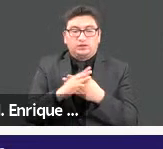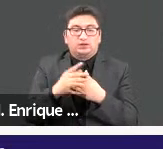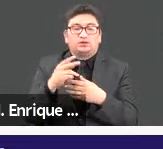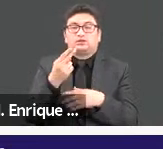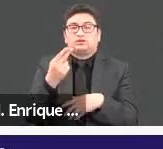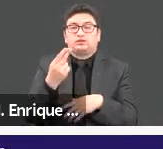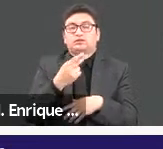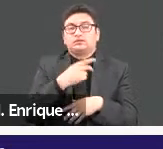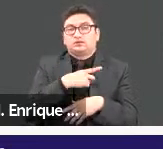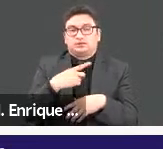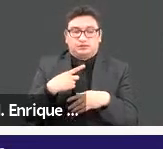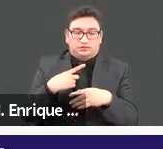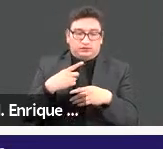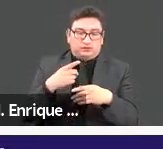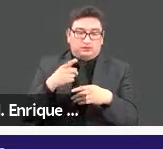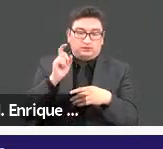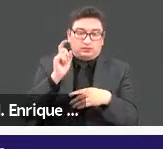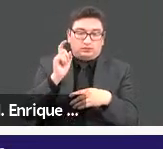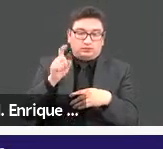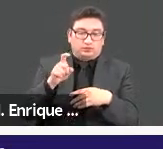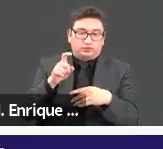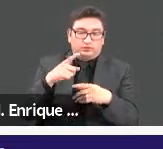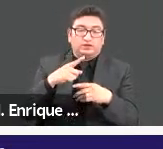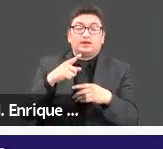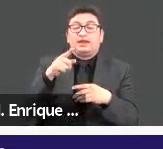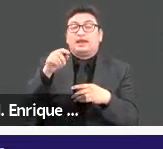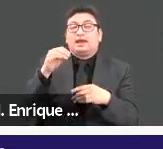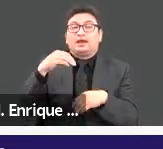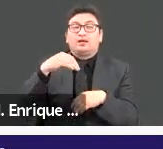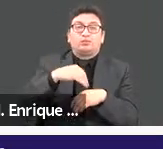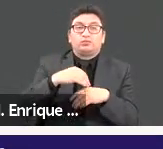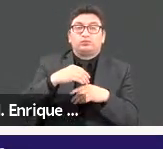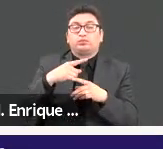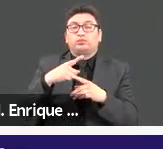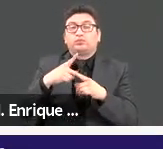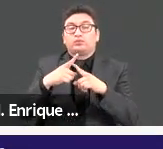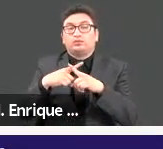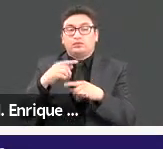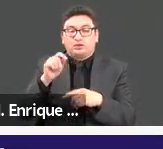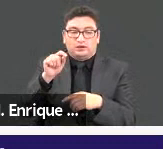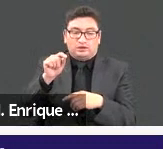entonces vamos a darle un clic en la X y vamos a escribir ahora